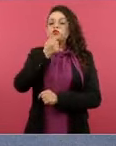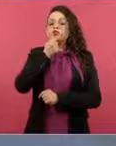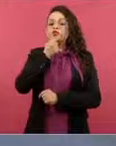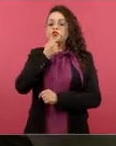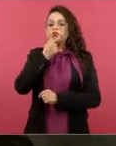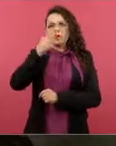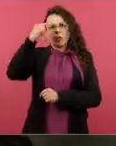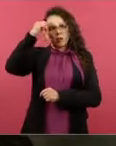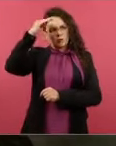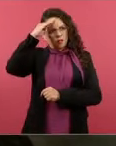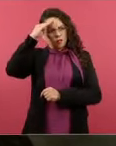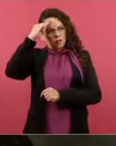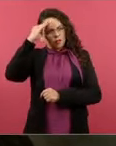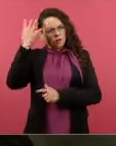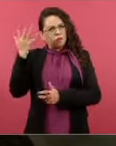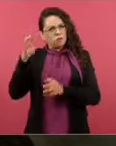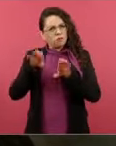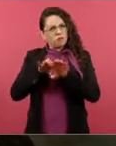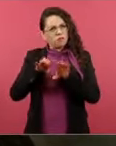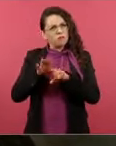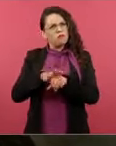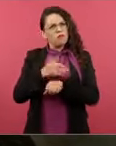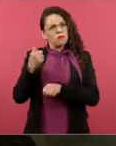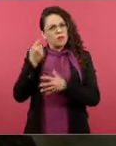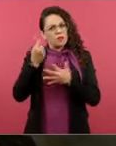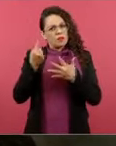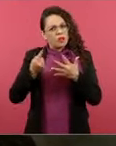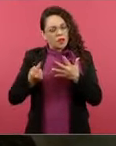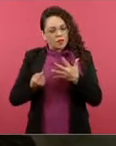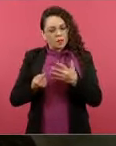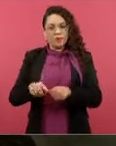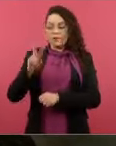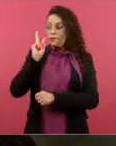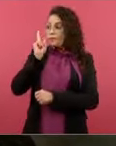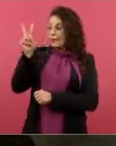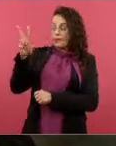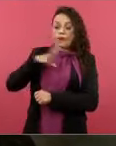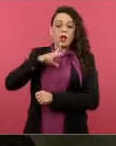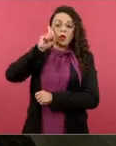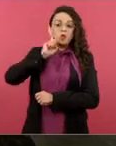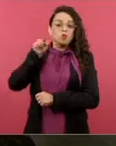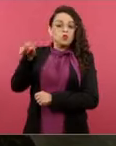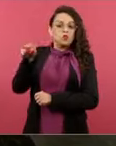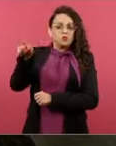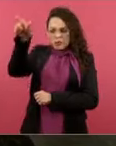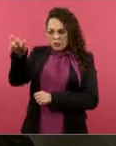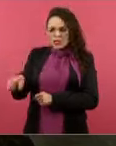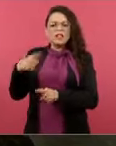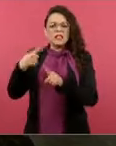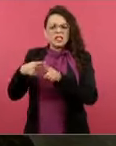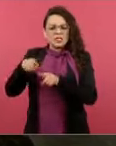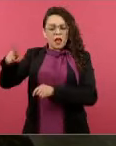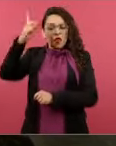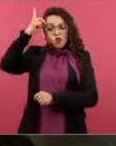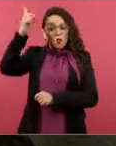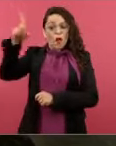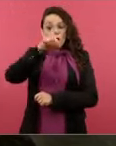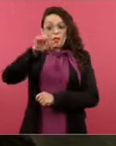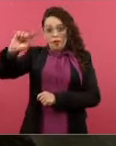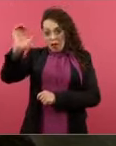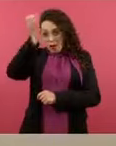Continuamos, por favor. Y ve a la dueña de las ovejas. Ustedes saben que nuestro país es